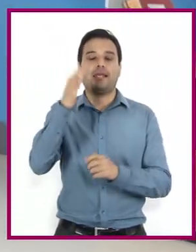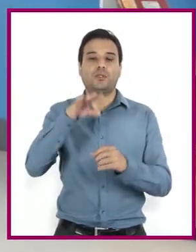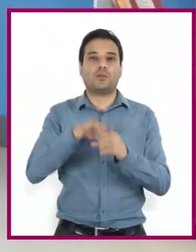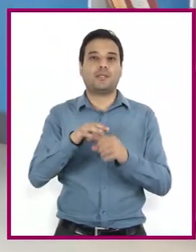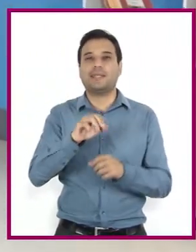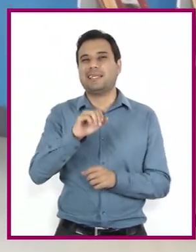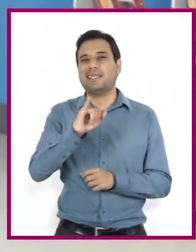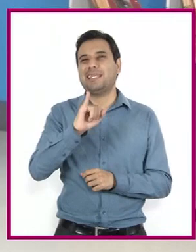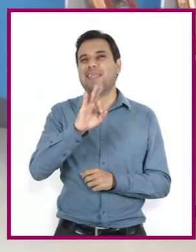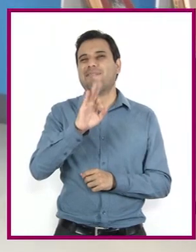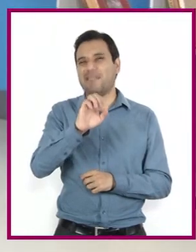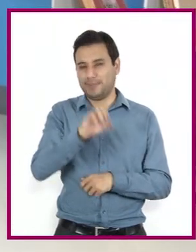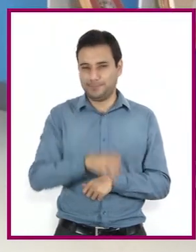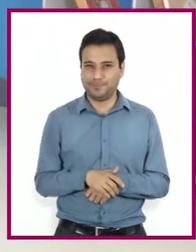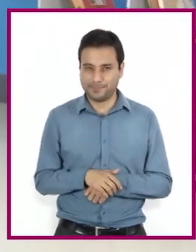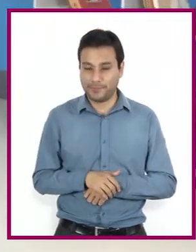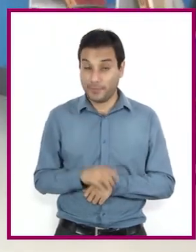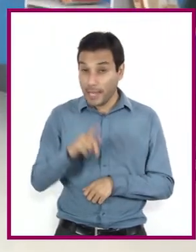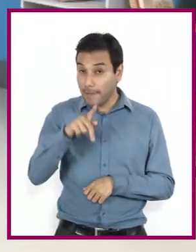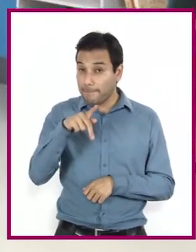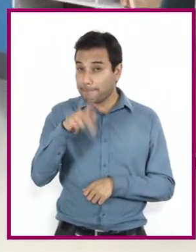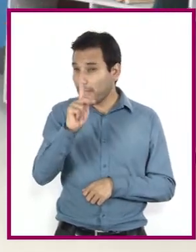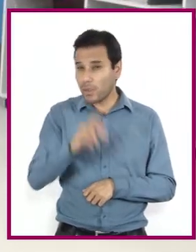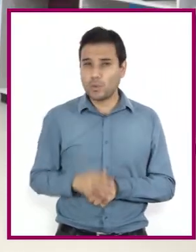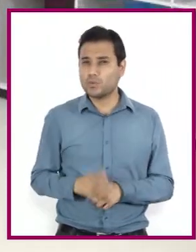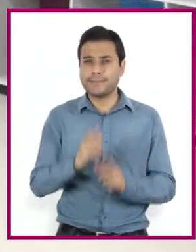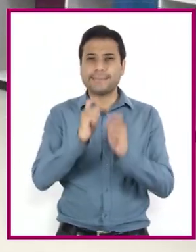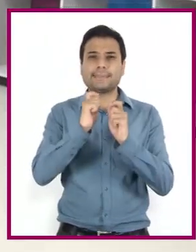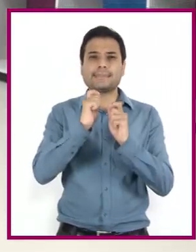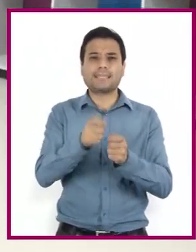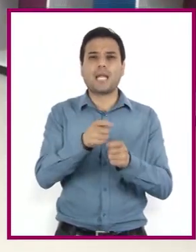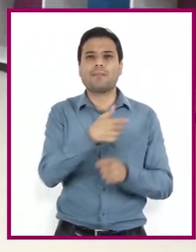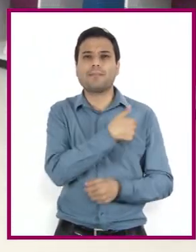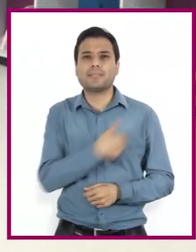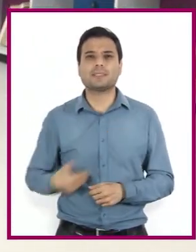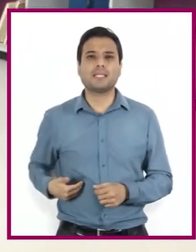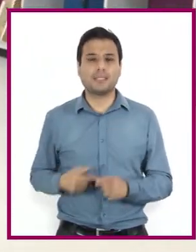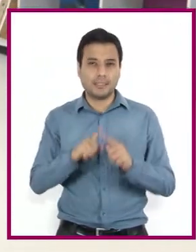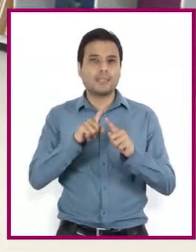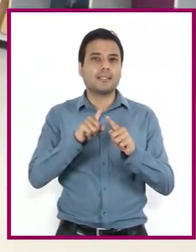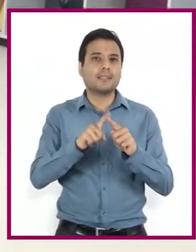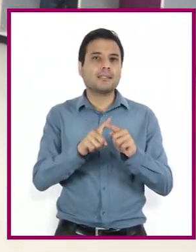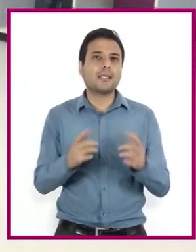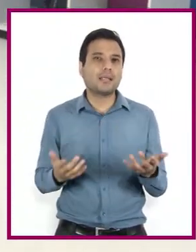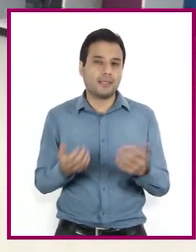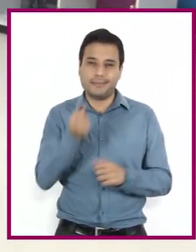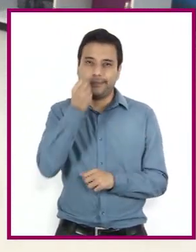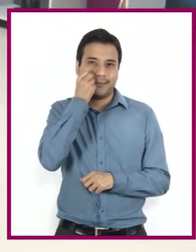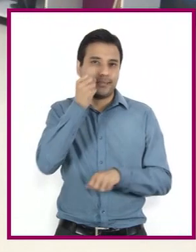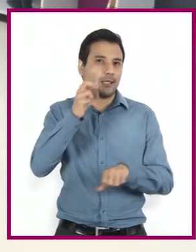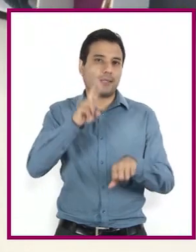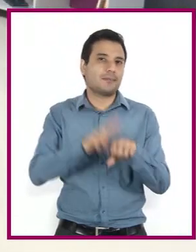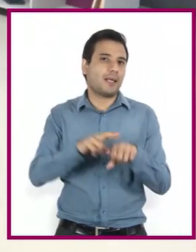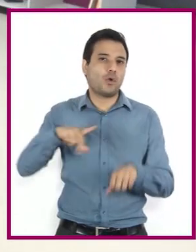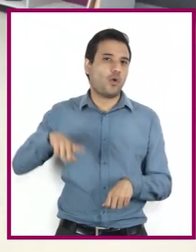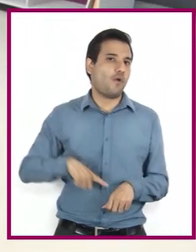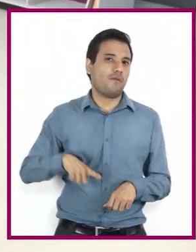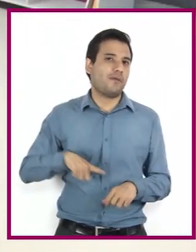IFE. Sin embargo, se nombró como presidente del IFE al entonces secretario de